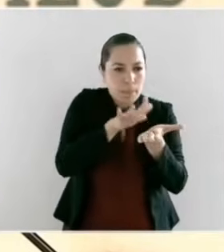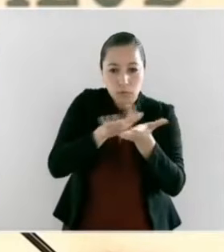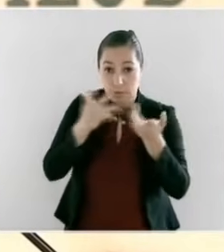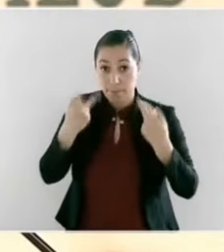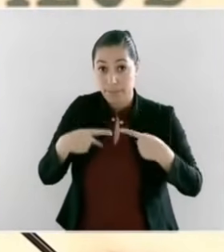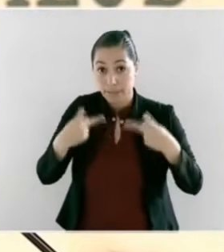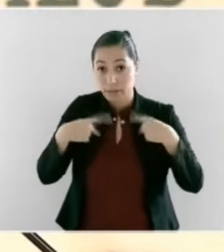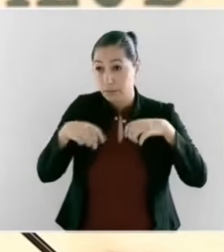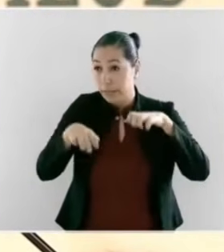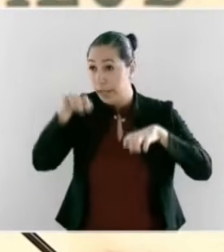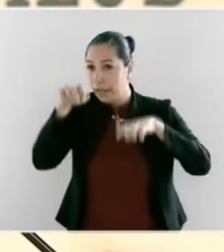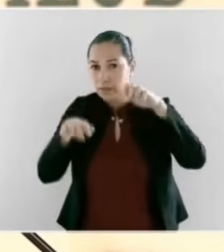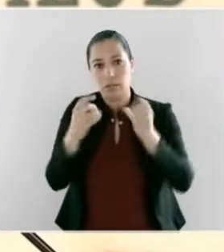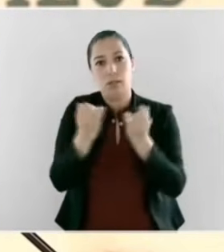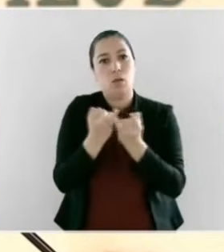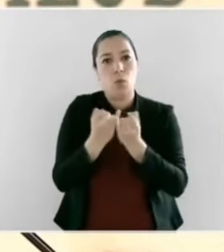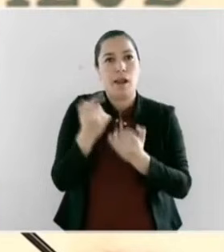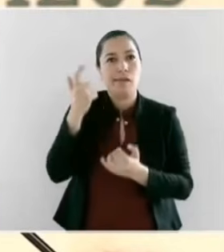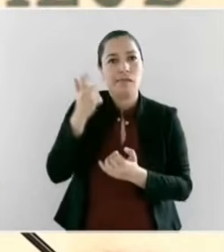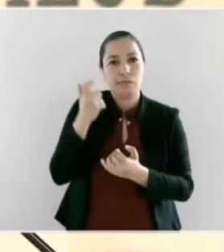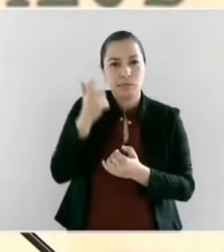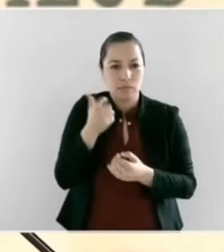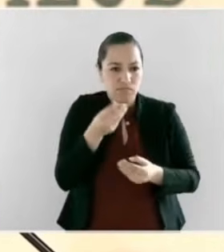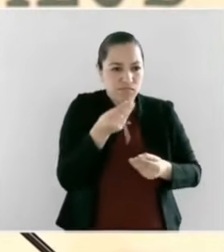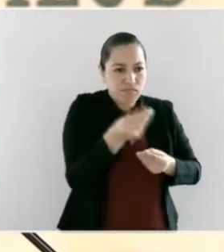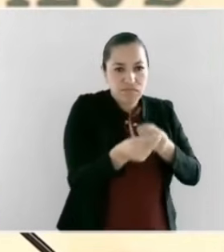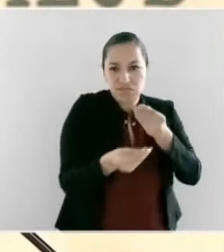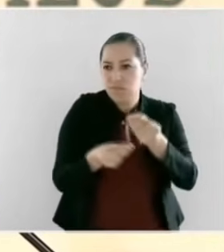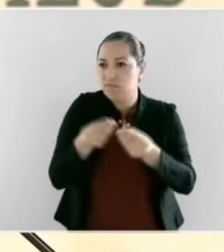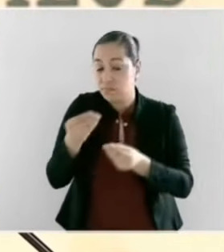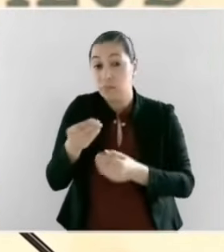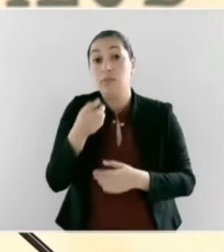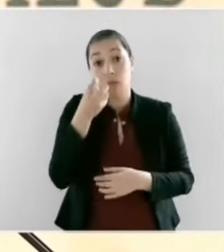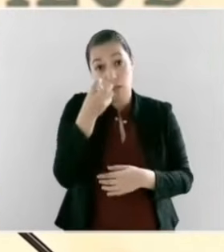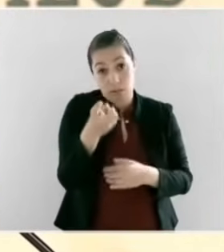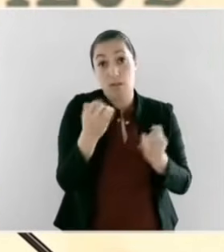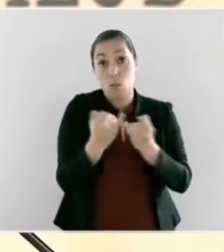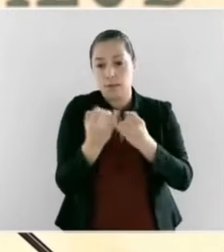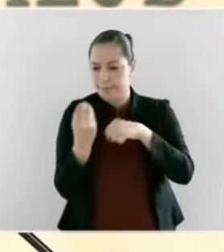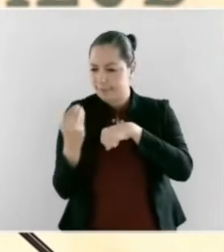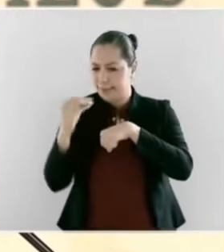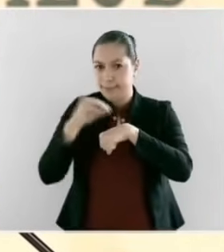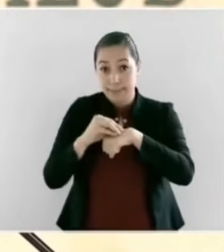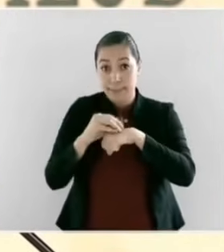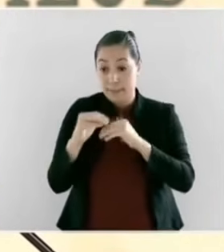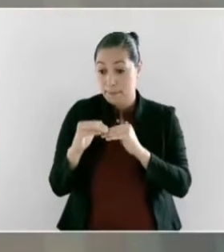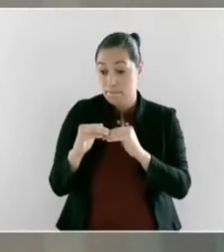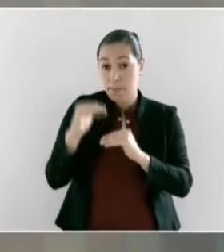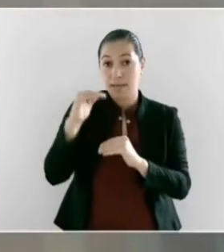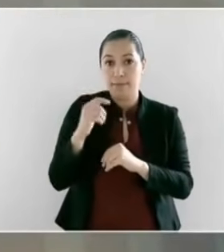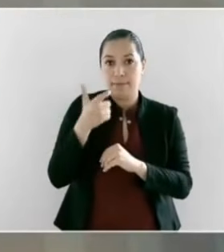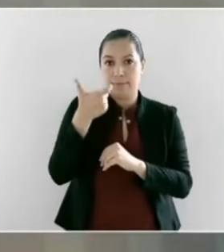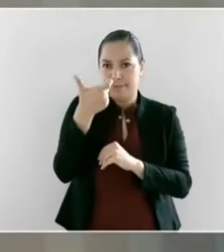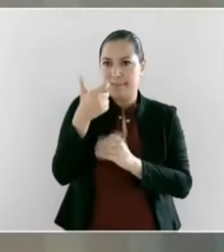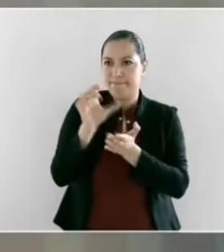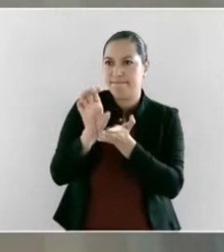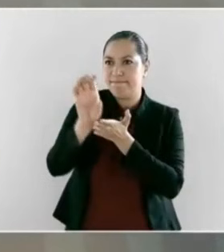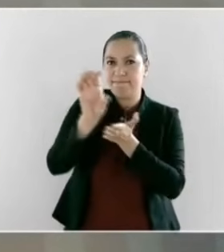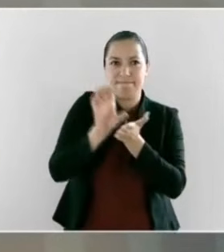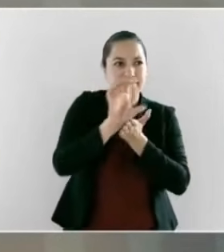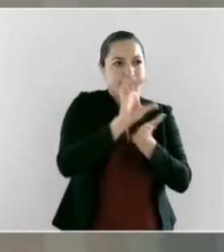las pensiones, y van a haber aumentos para todos los adultos mayores,